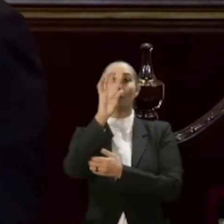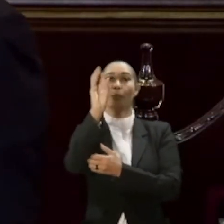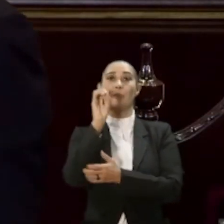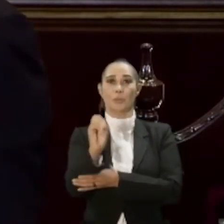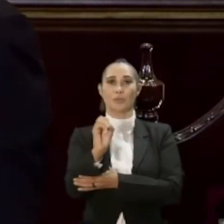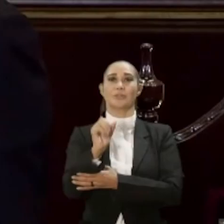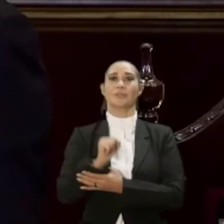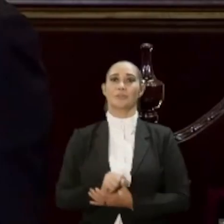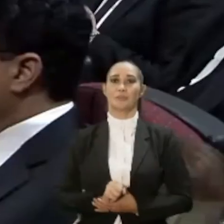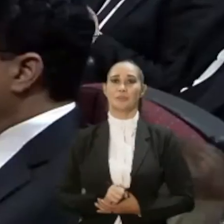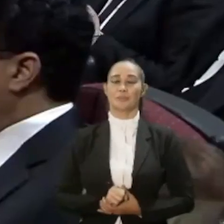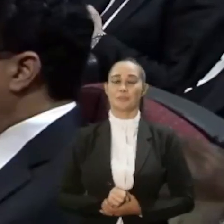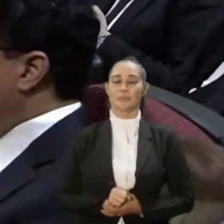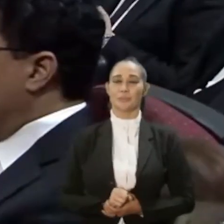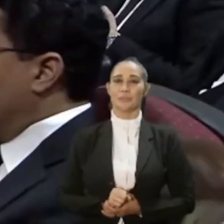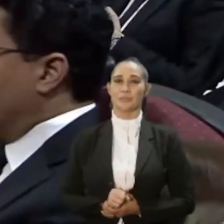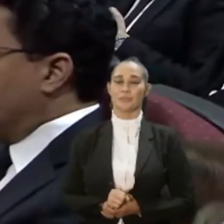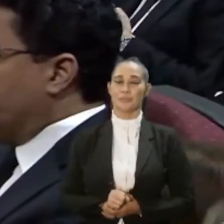61%.